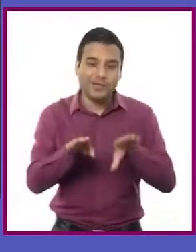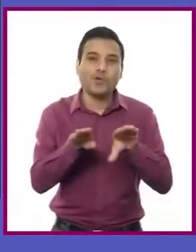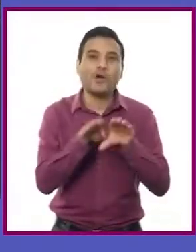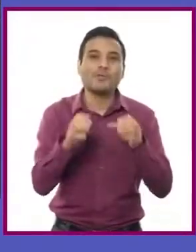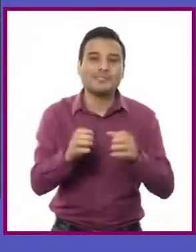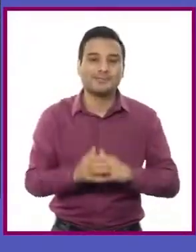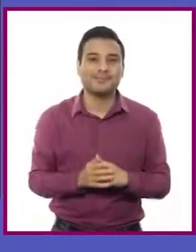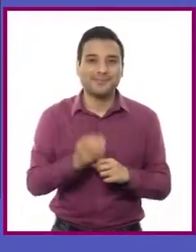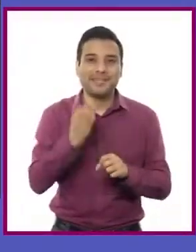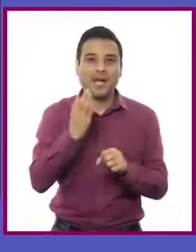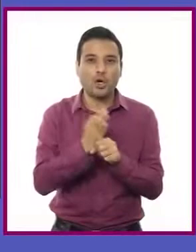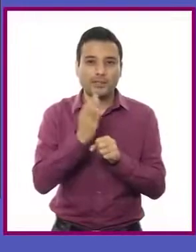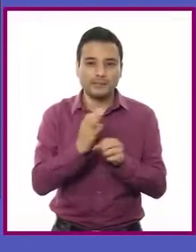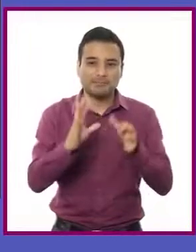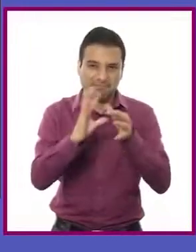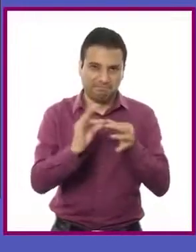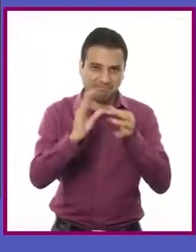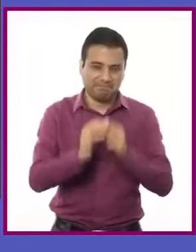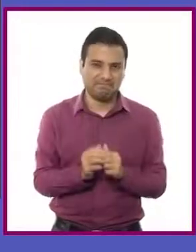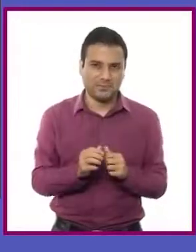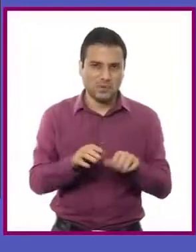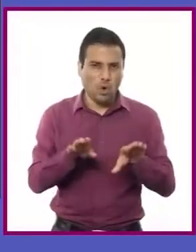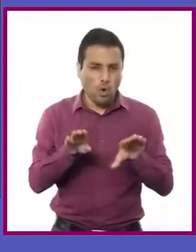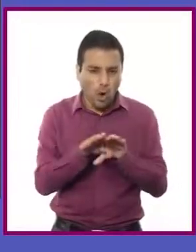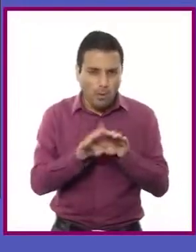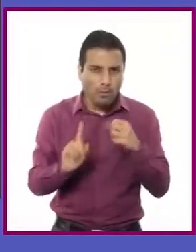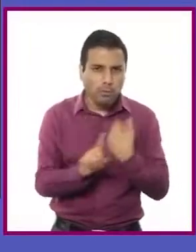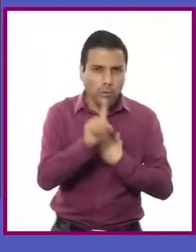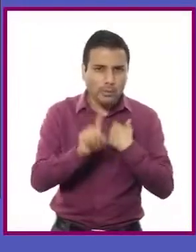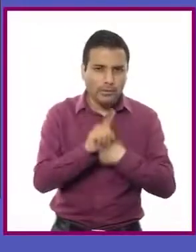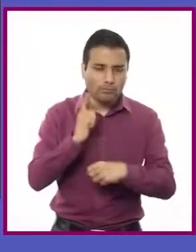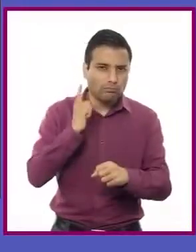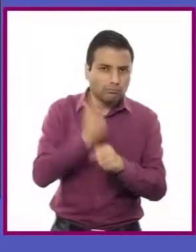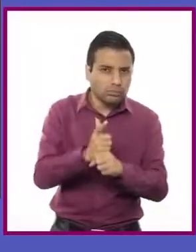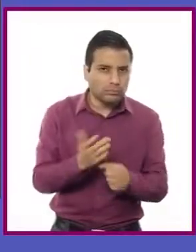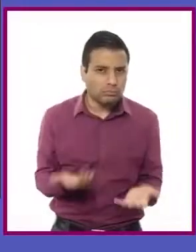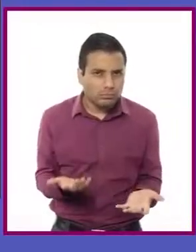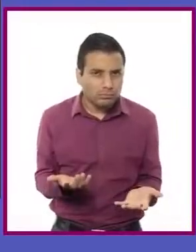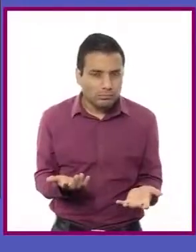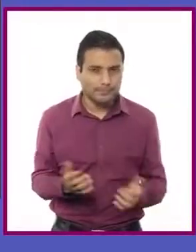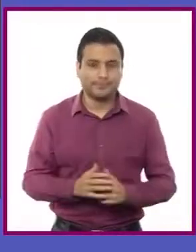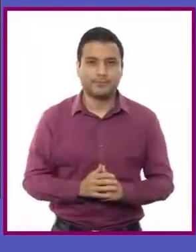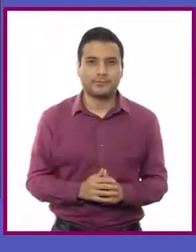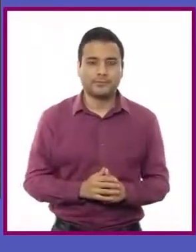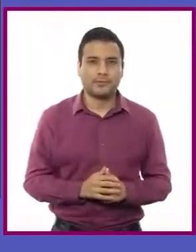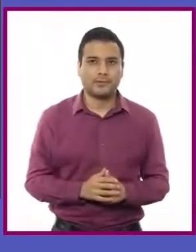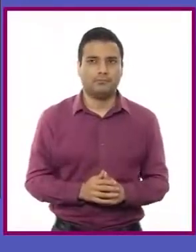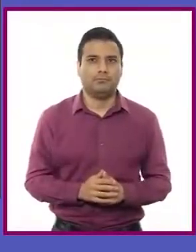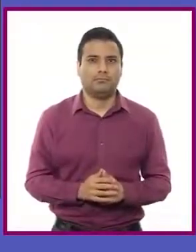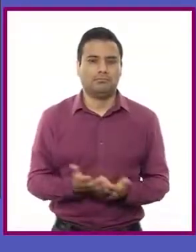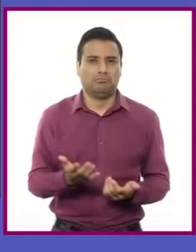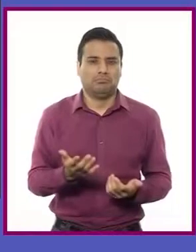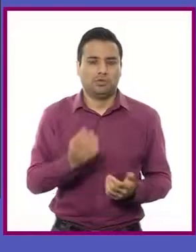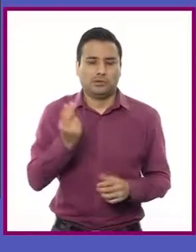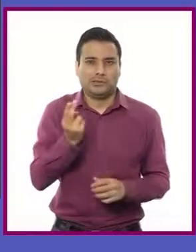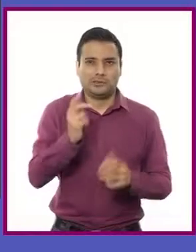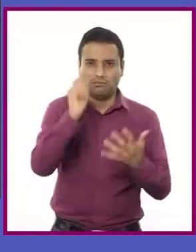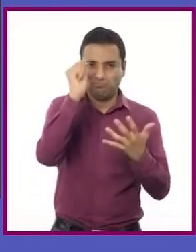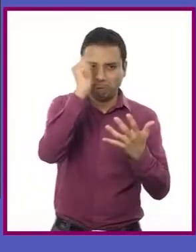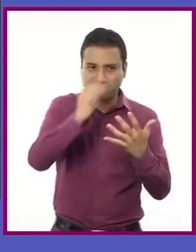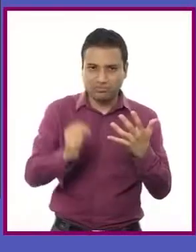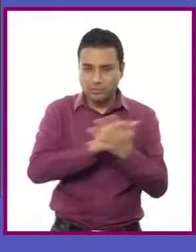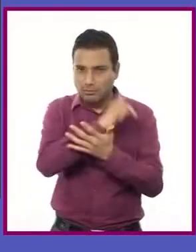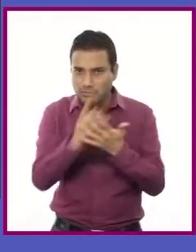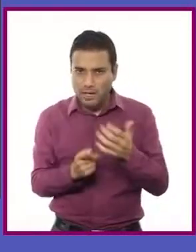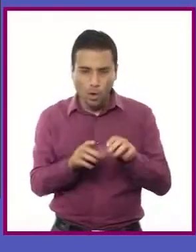Hoy revisaremos cuáles son los primeros pasos para identificar un problema en la escuela o en la comunidad y qué debemos tomar en cuenta para elaborar un plan de